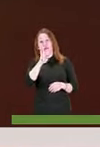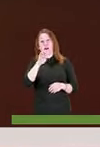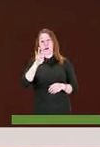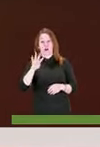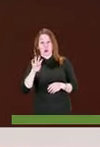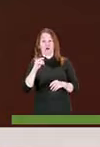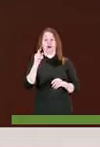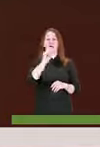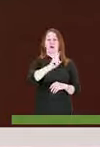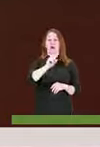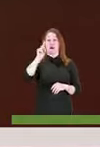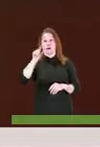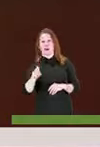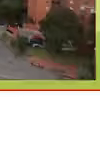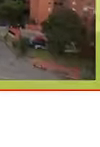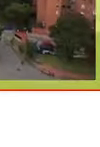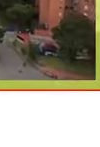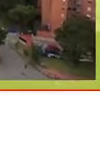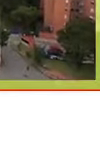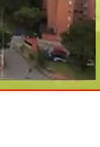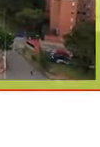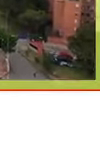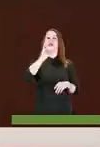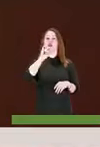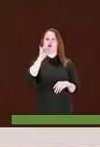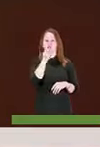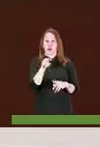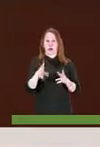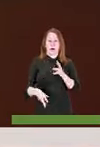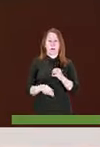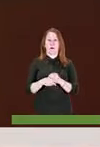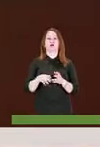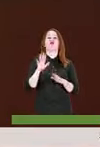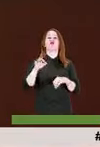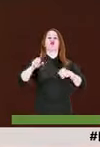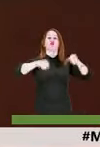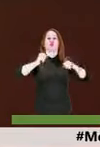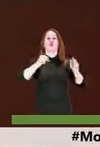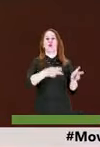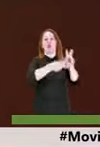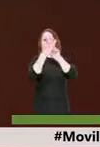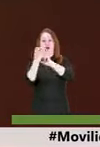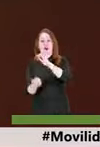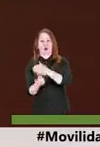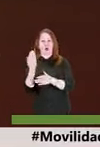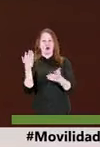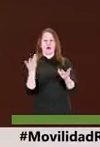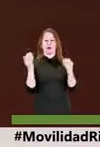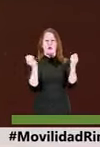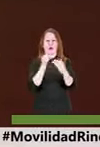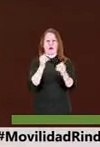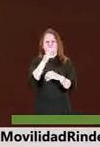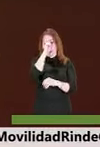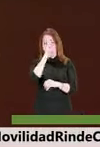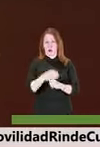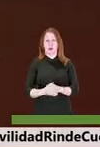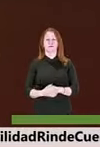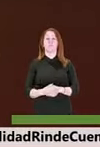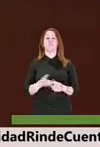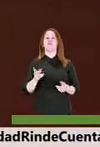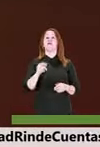116, en el canal Molinos, uh-huh. Donde además estamos construyendo un ciclopuente nuevo sobre la autopista norte, en la calle 112 con novena